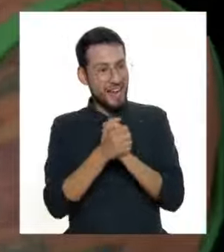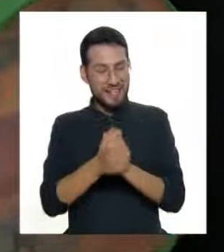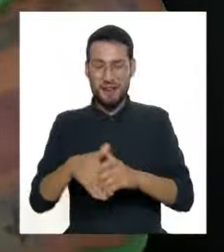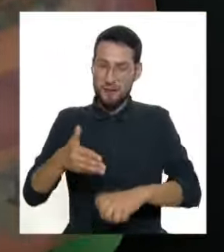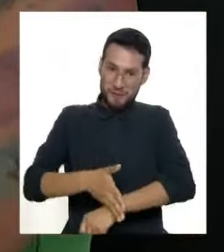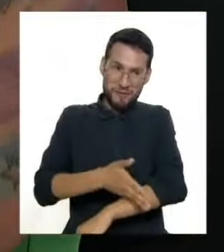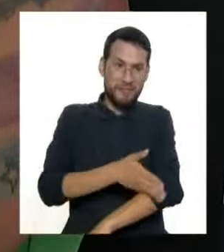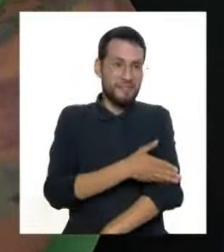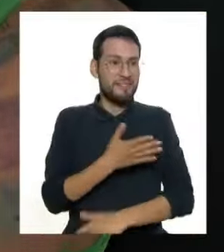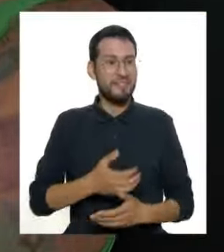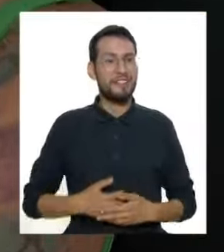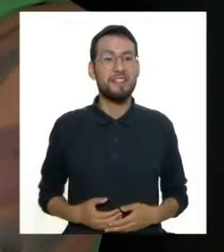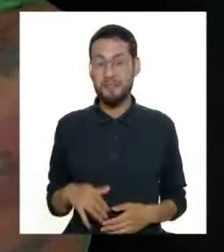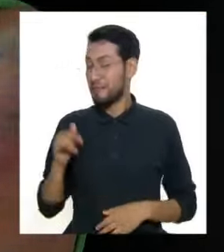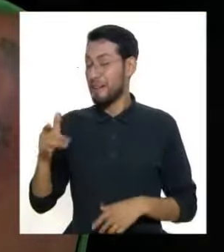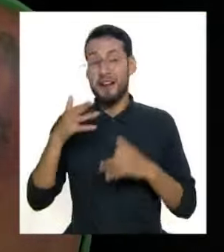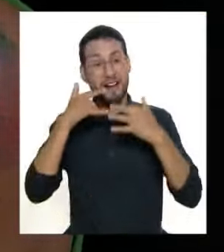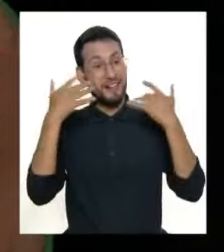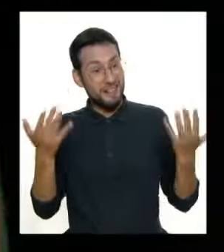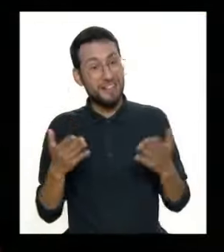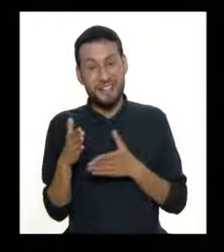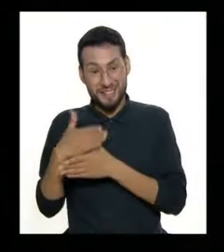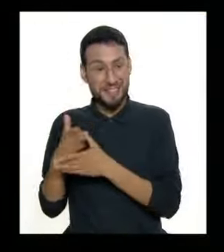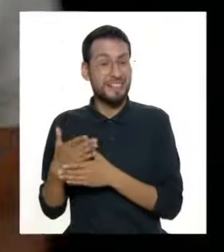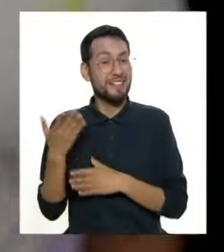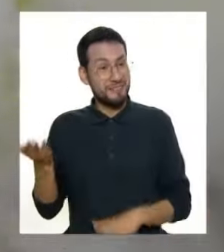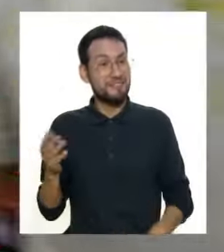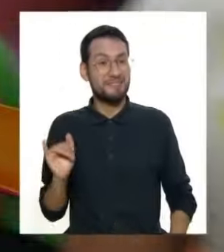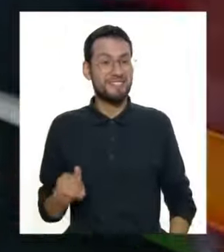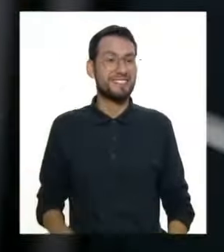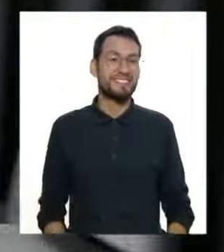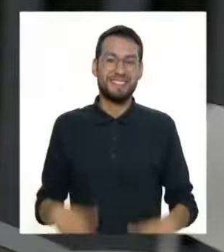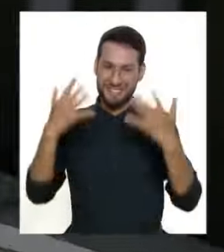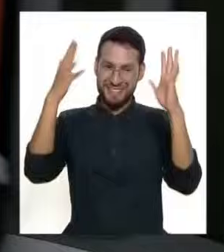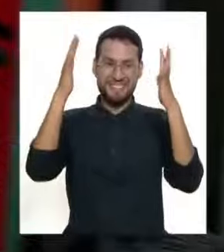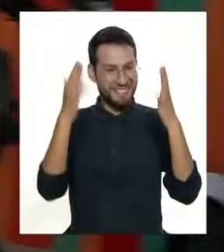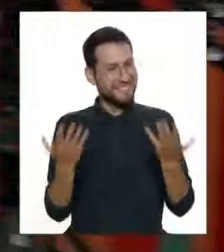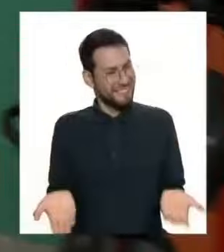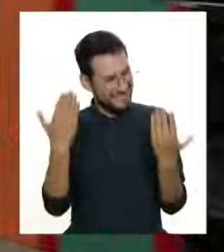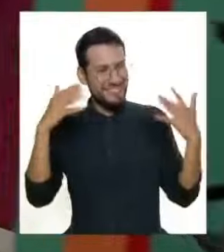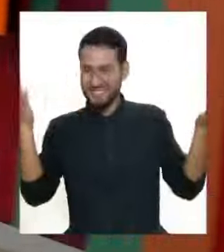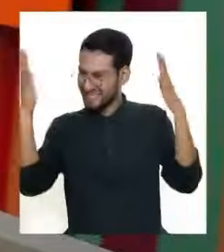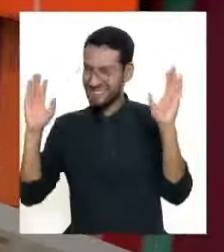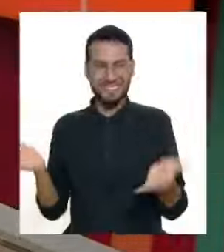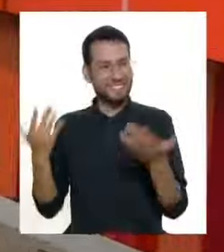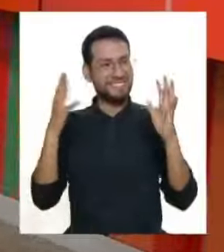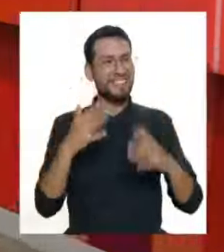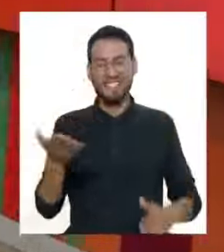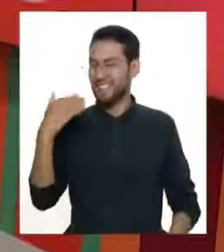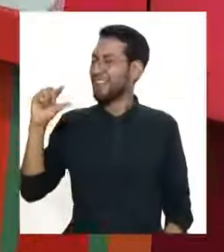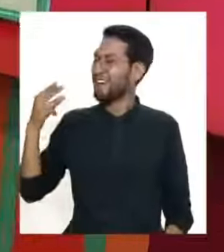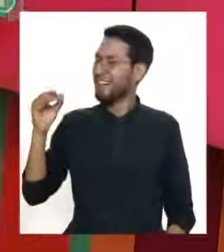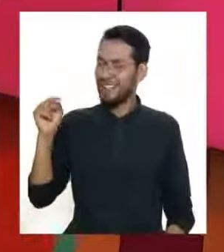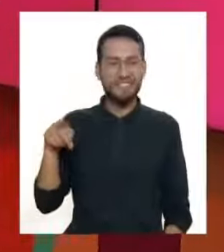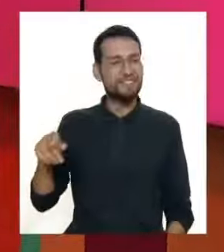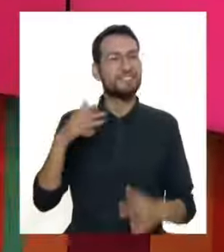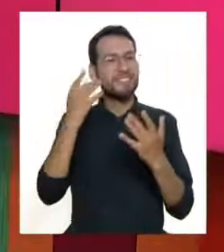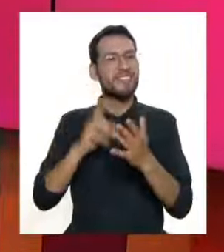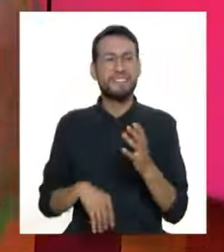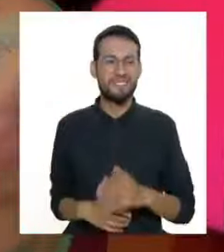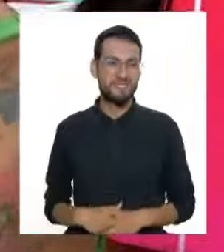progresar, a tu familia progresar. Chévere. Me gusta, una felicidad compartida de este muchacho. ¡Aplaudan, Gohan! ¡Aplaudan, querido Gohan! La